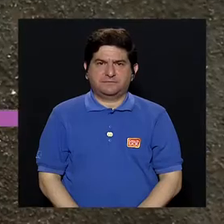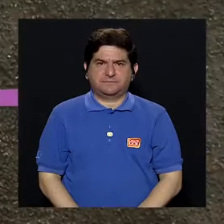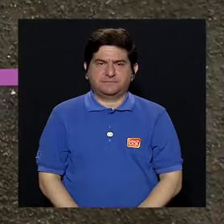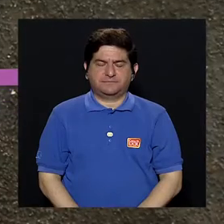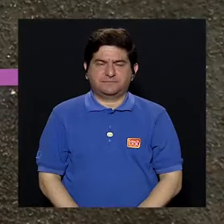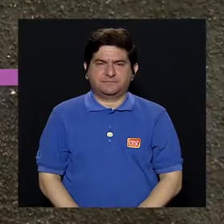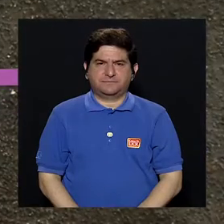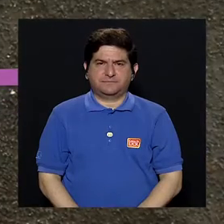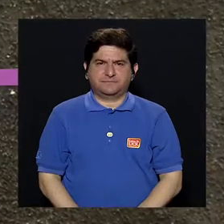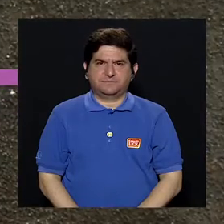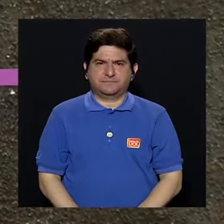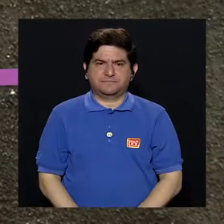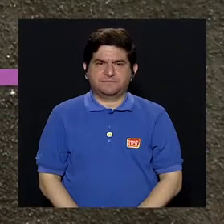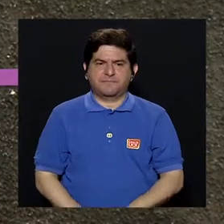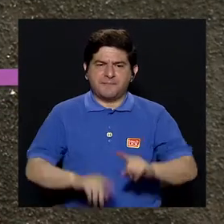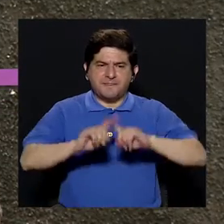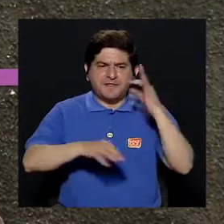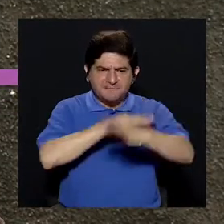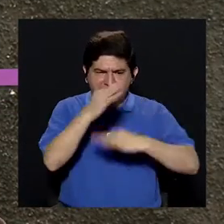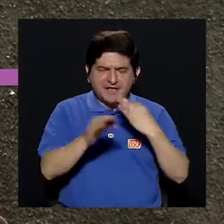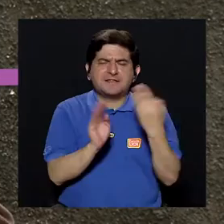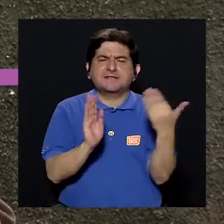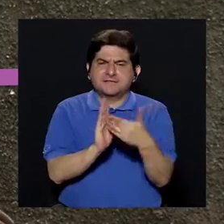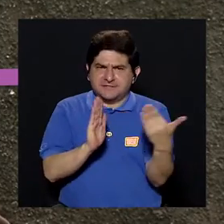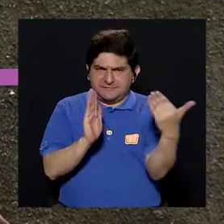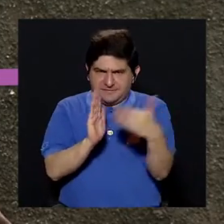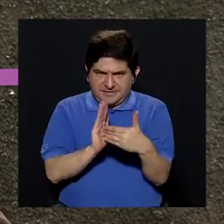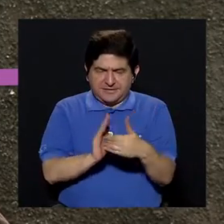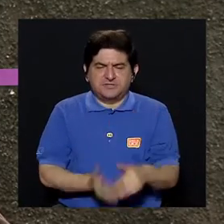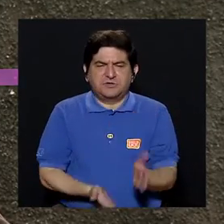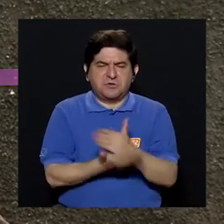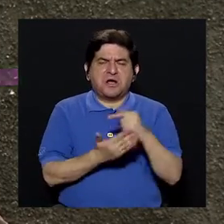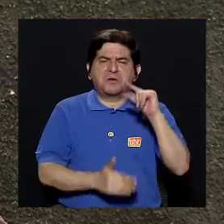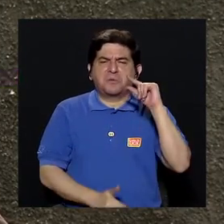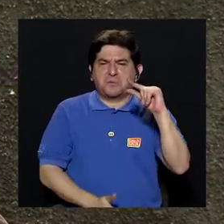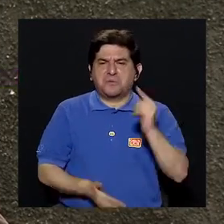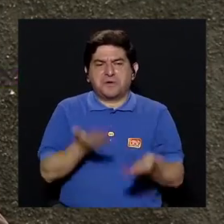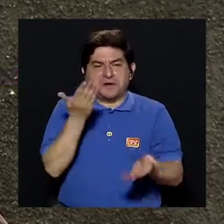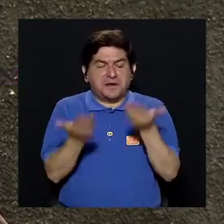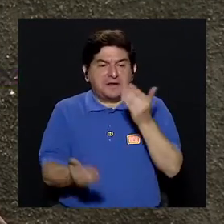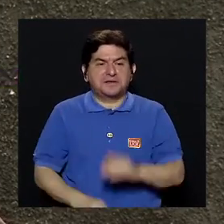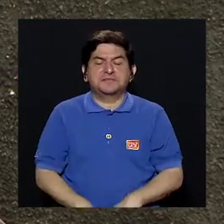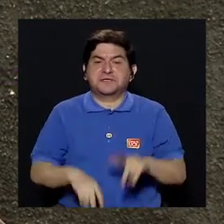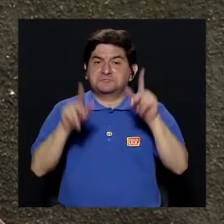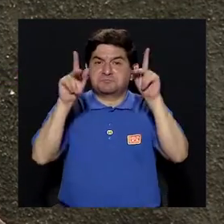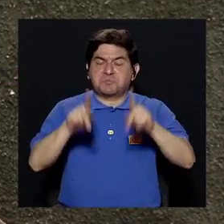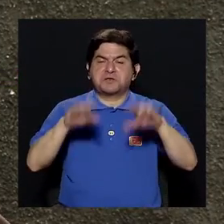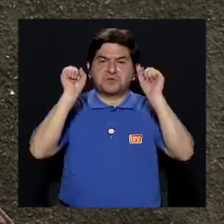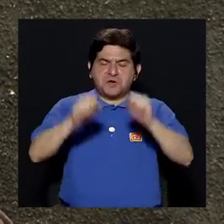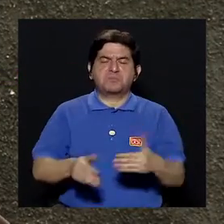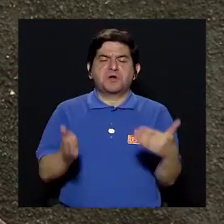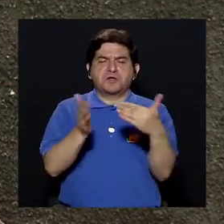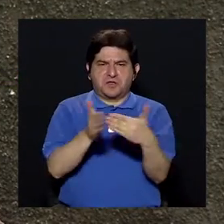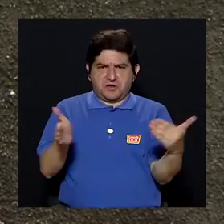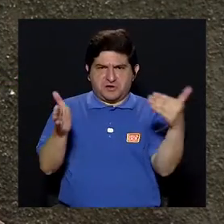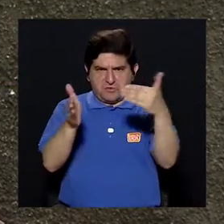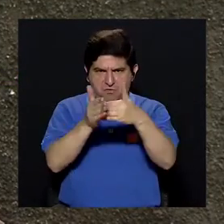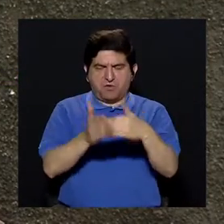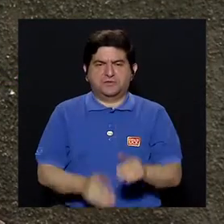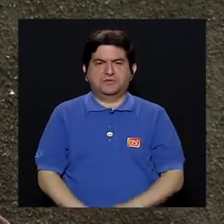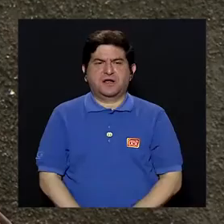Sí, hay muchos tipos de lesiones, pues algunas leves que afortunadamente la persona logra